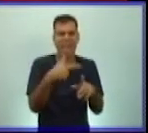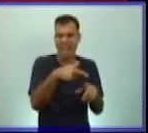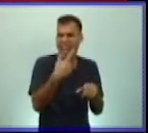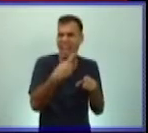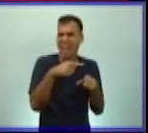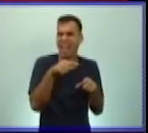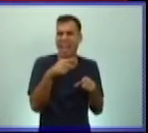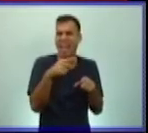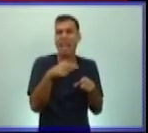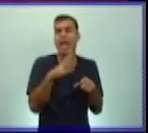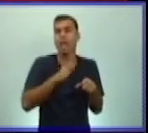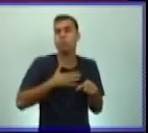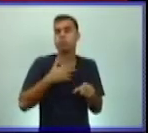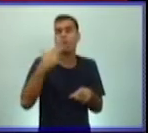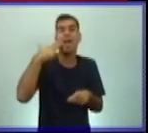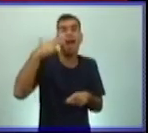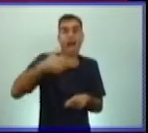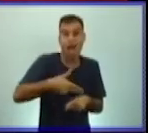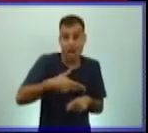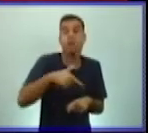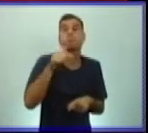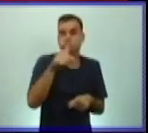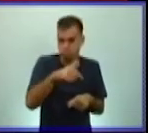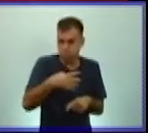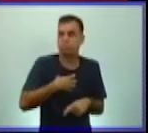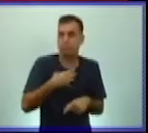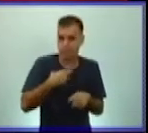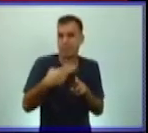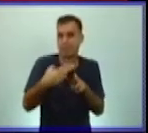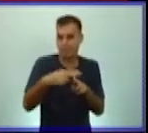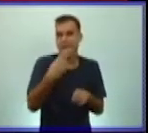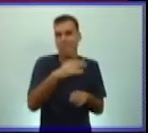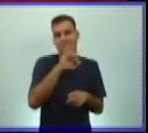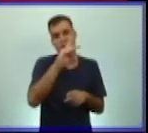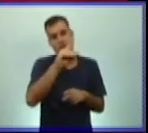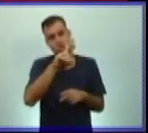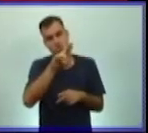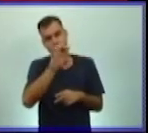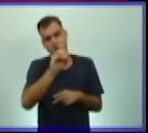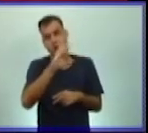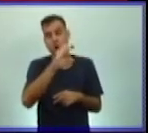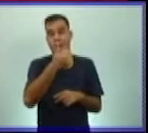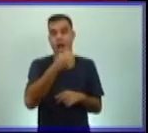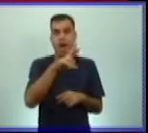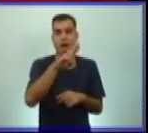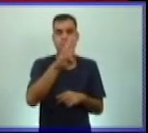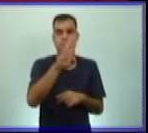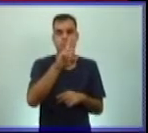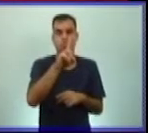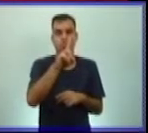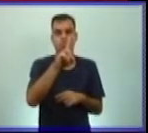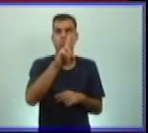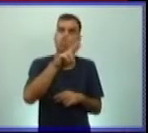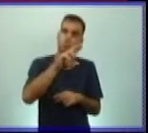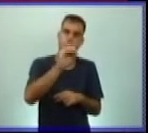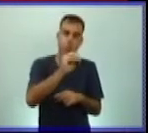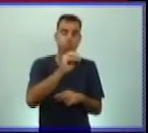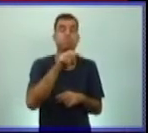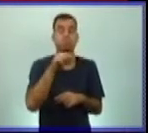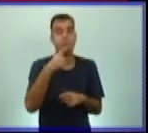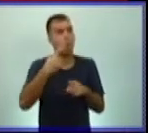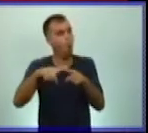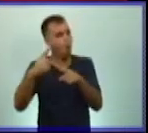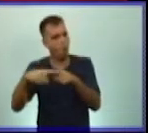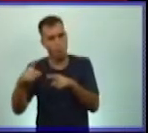gasolina, que es un derivado del petróleo y es un hidrocarburo. También les puedo mencionar el metano, que es uno de los componentes fundamentales del gas